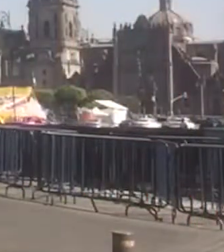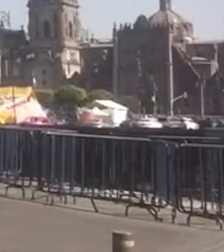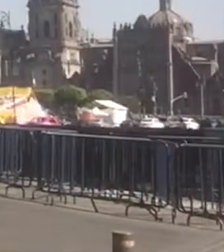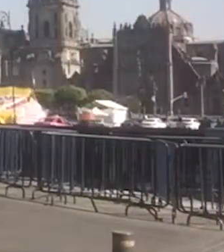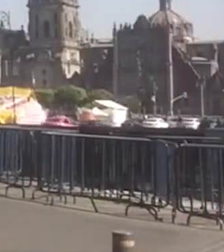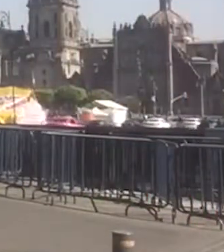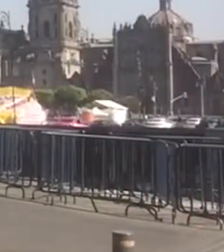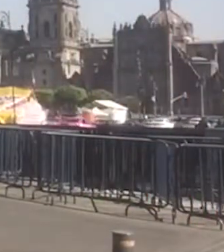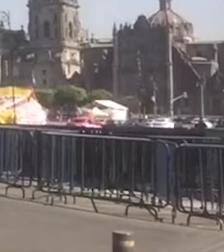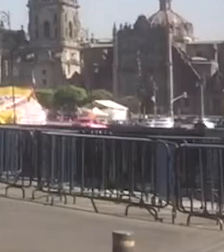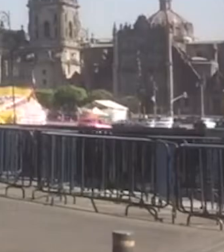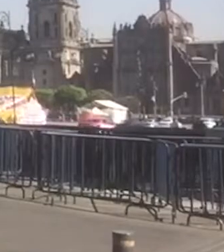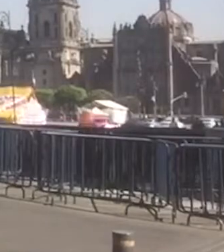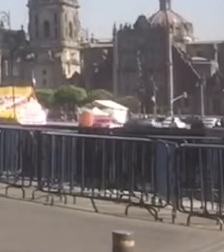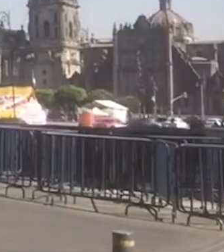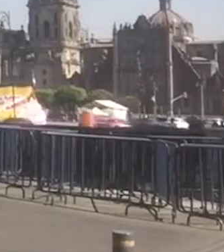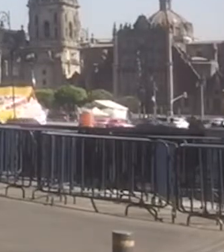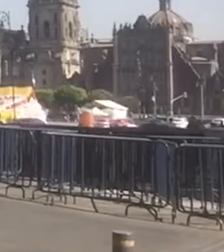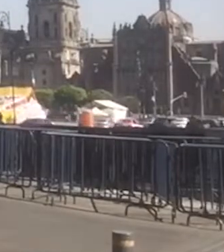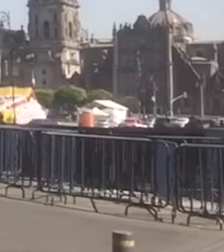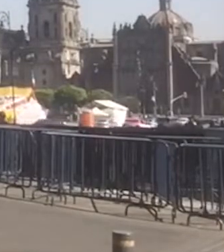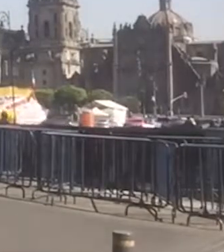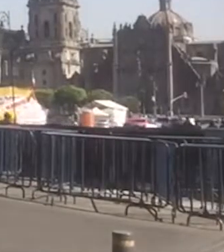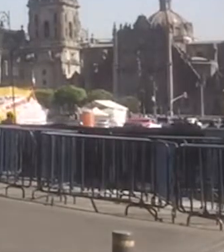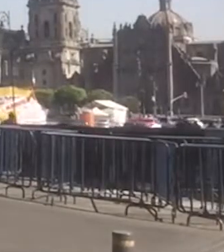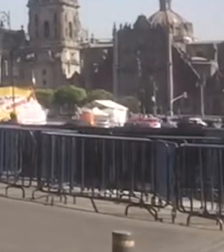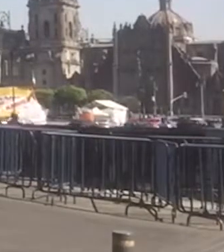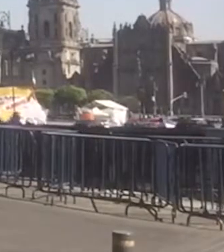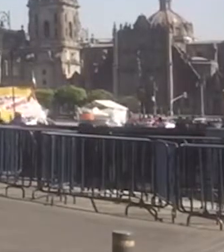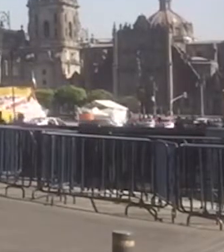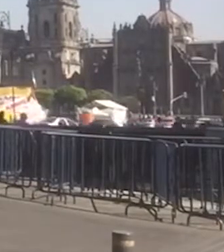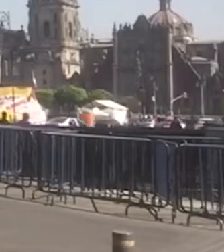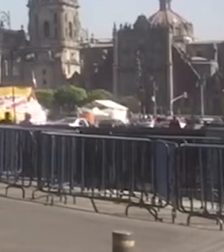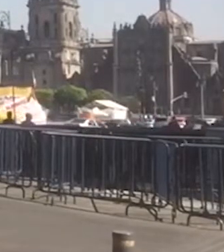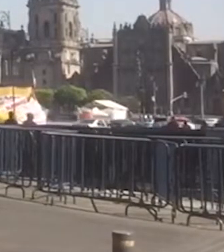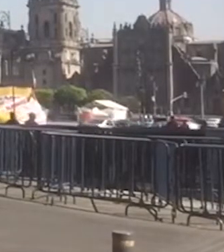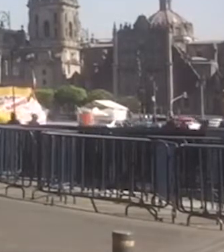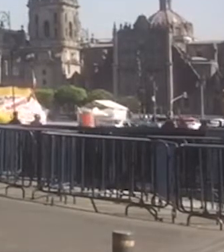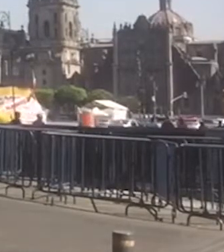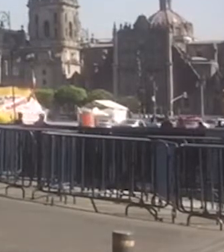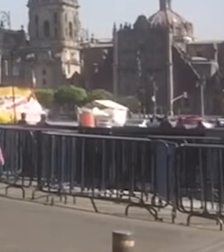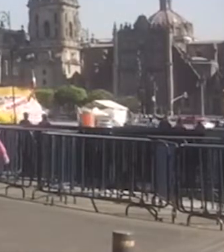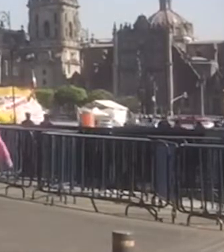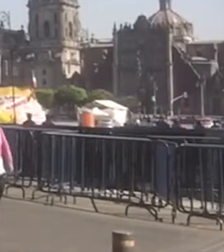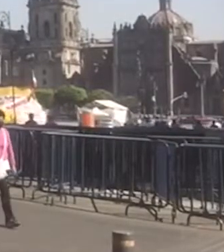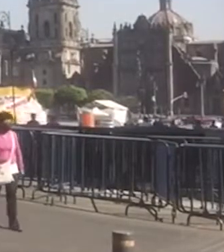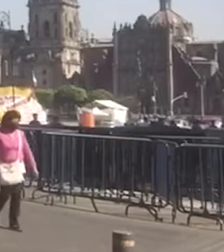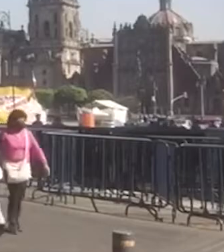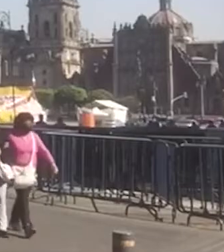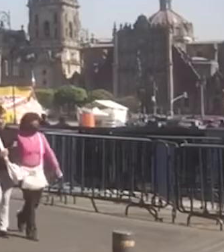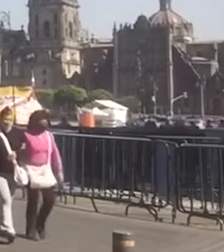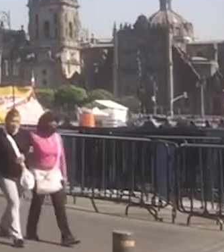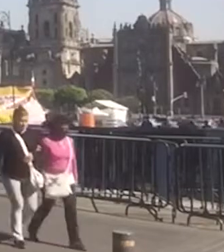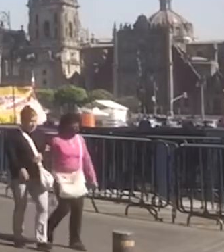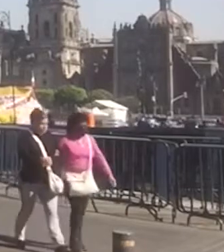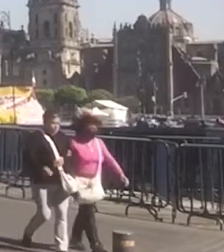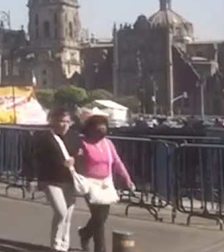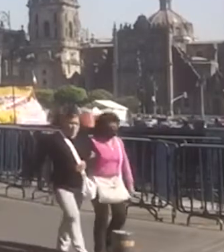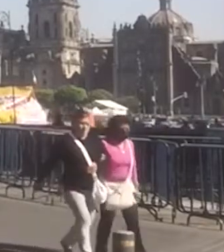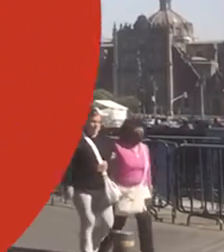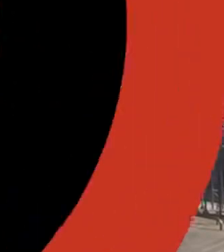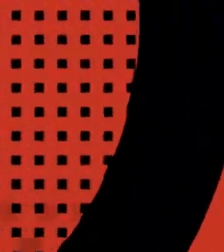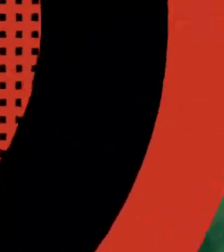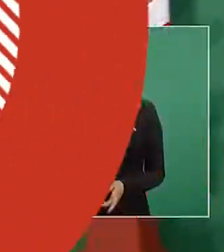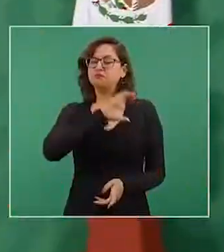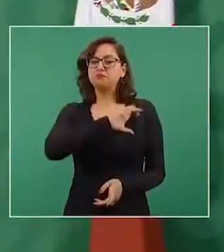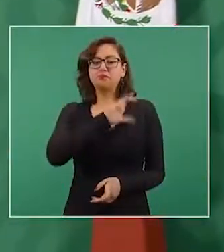López Obrador también confirmó los cambios en Conagua, entre ellos el más importante, el de la salida de su titular Blanca Jiménez, la cual se va como embajadora a